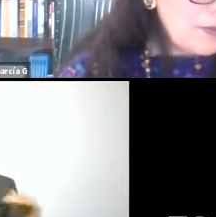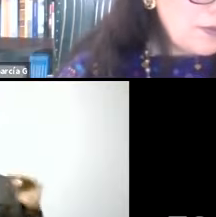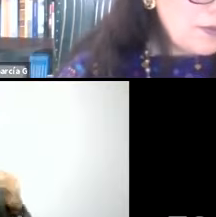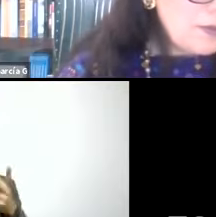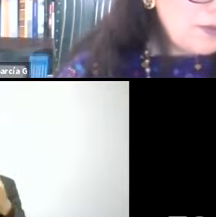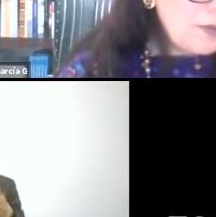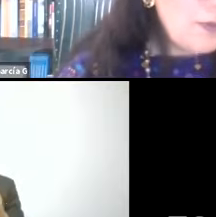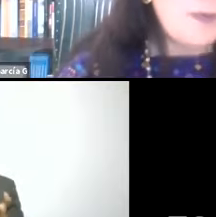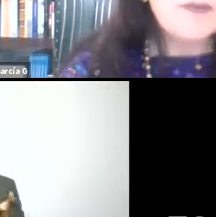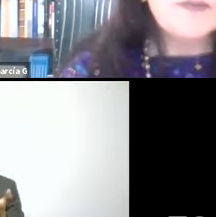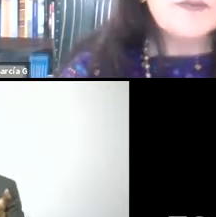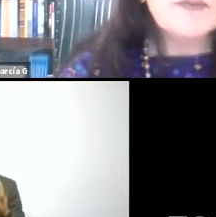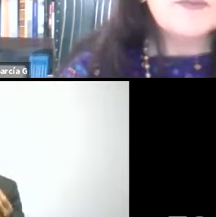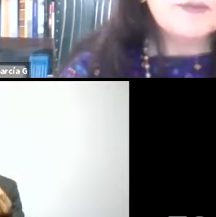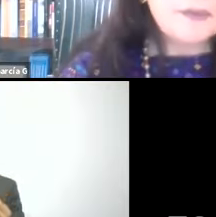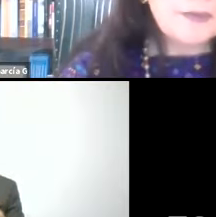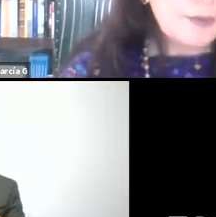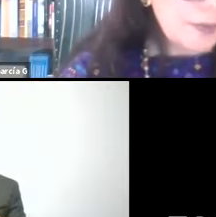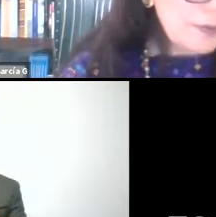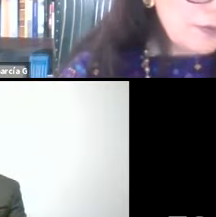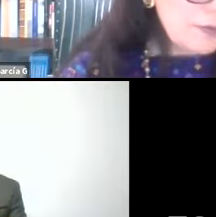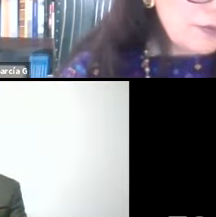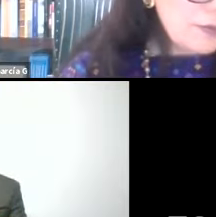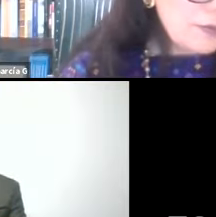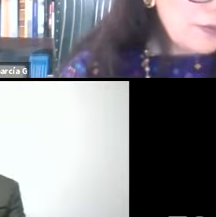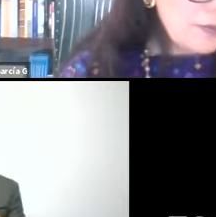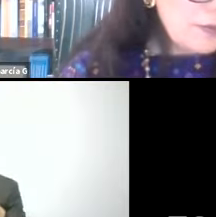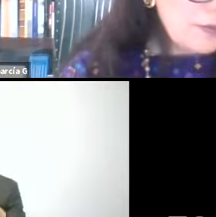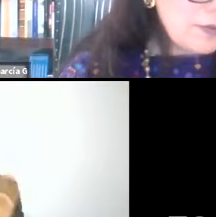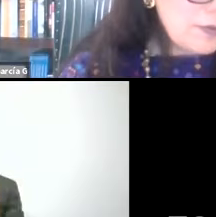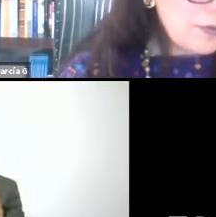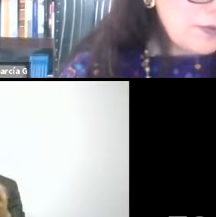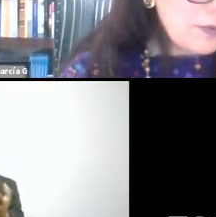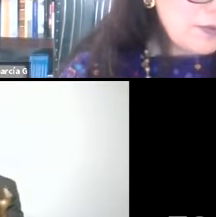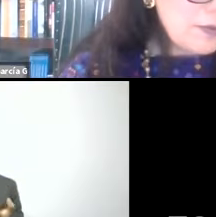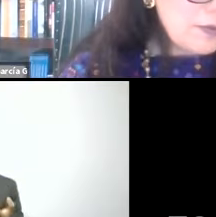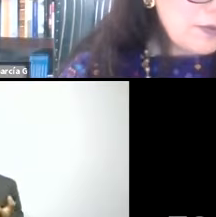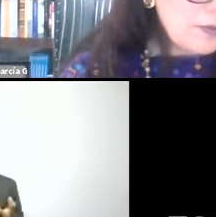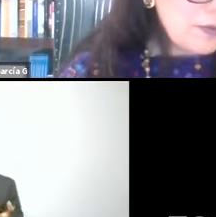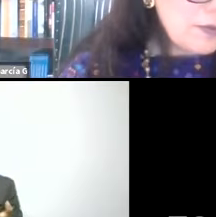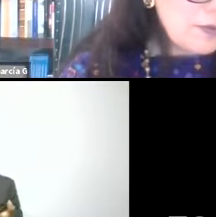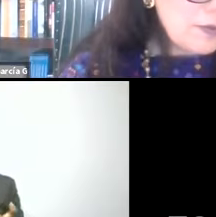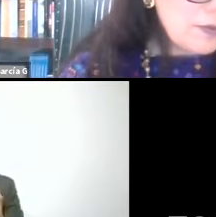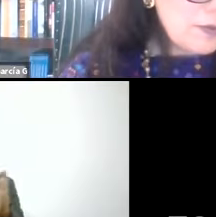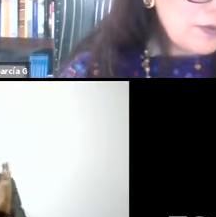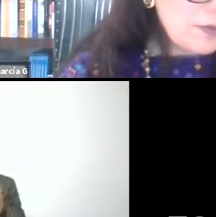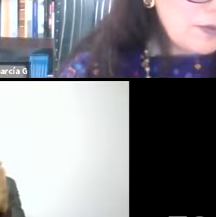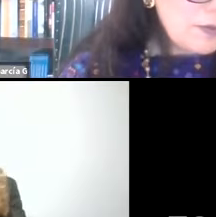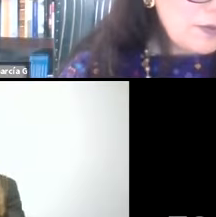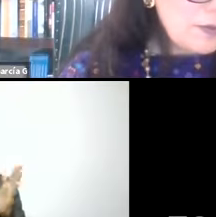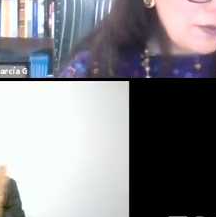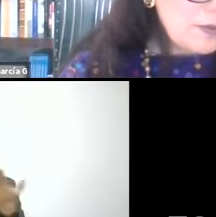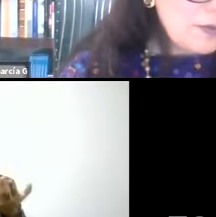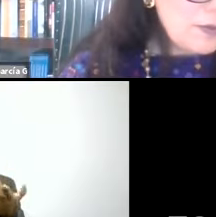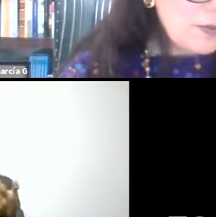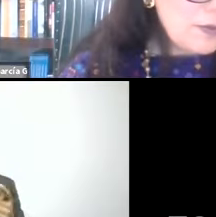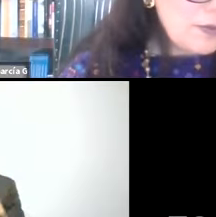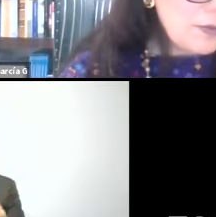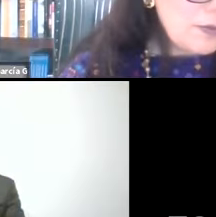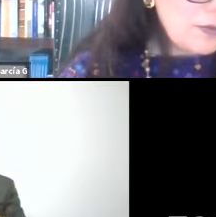mucho las sugerencias que ha hecho sobre cómo enriquecer y mejorar tanto este cuaderno como los que